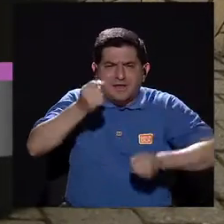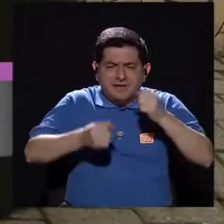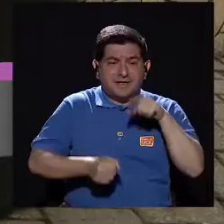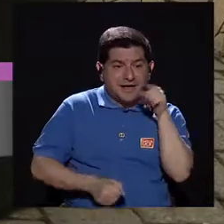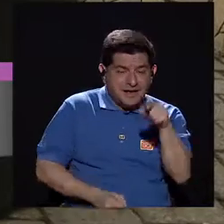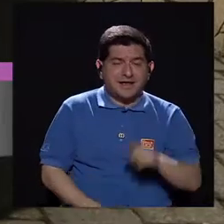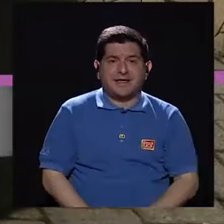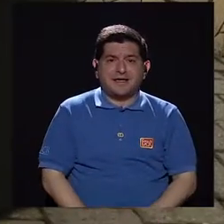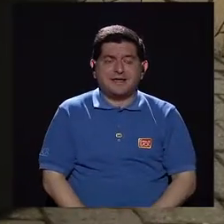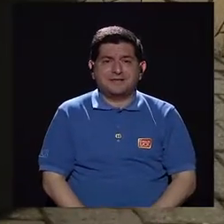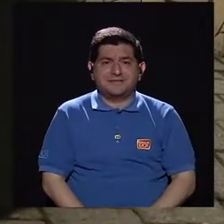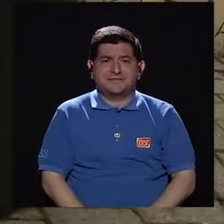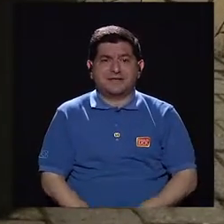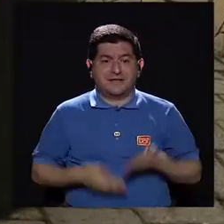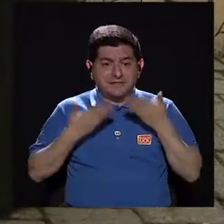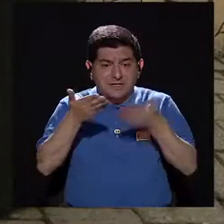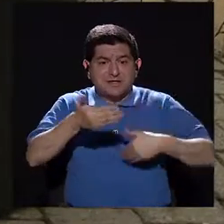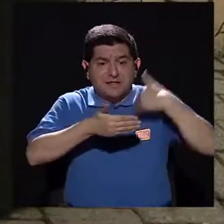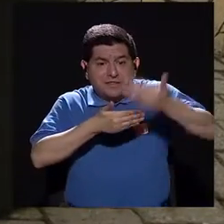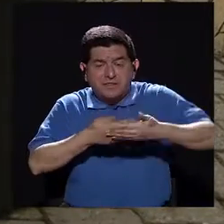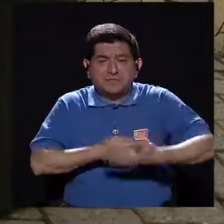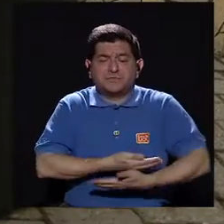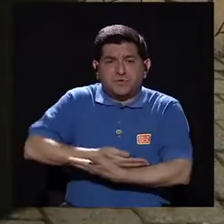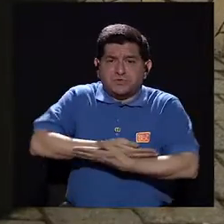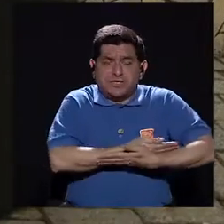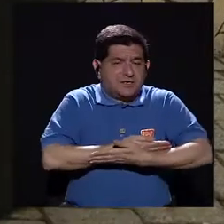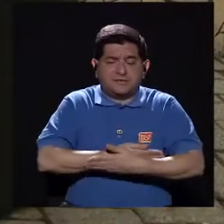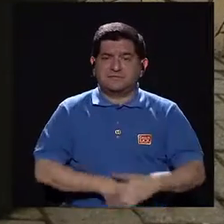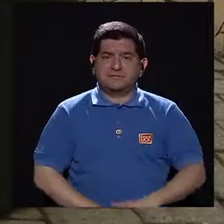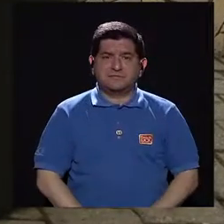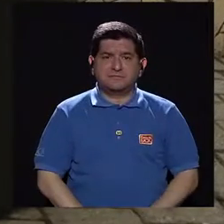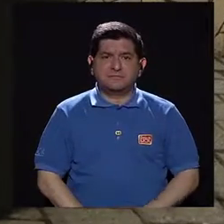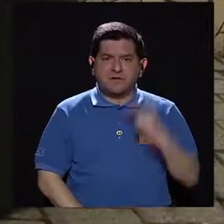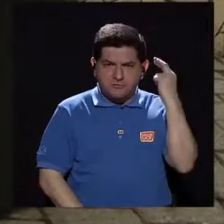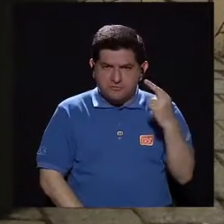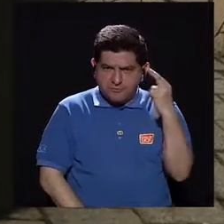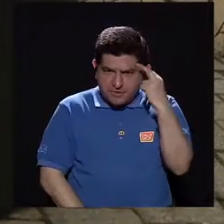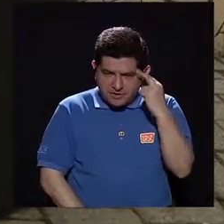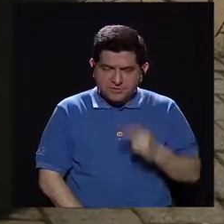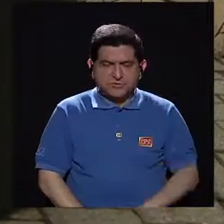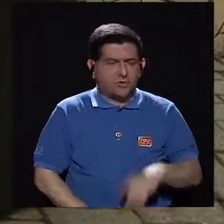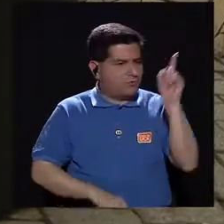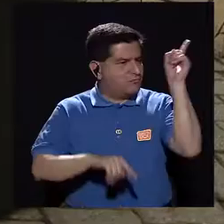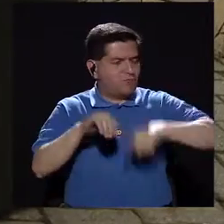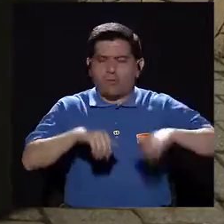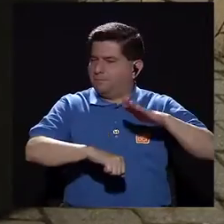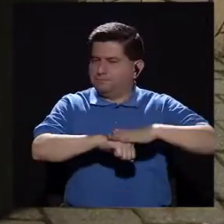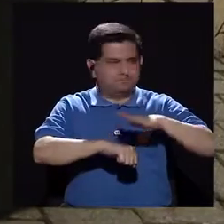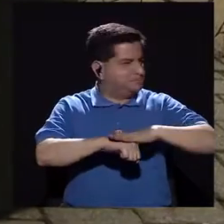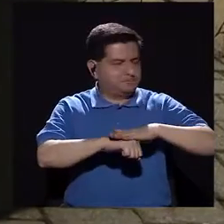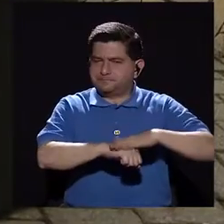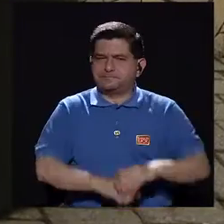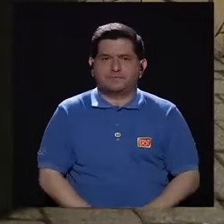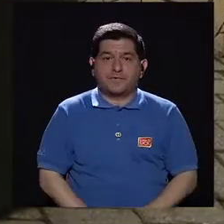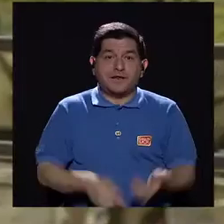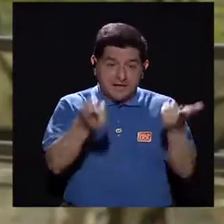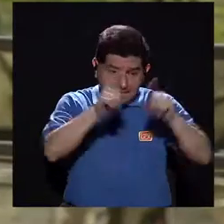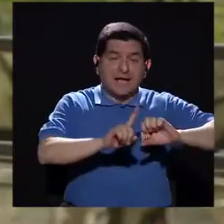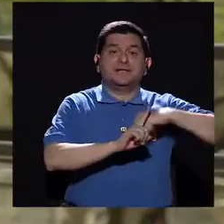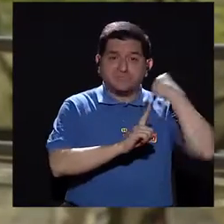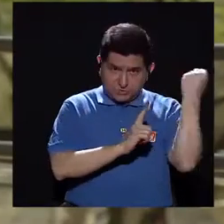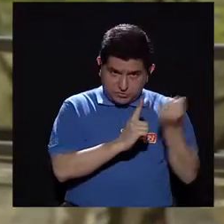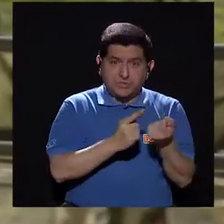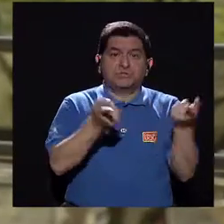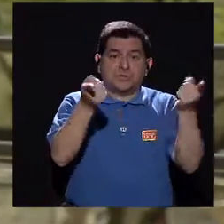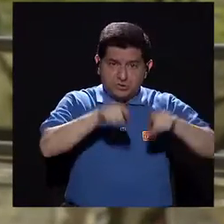un sanitario, porque esa leche materna es la que le van a dar al bebé cuando ella no esté. Por lo tanto, no se puede permitir, que